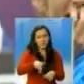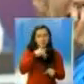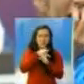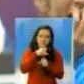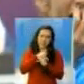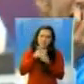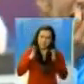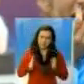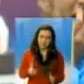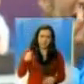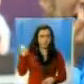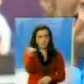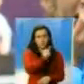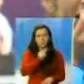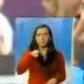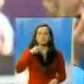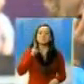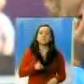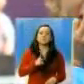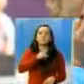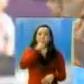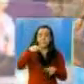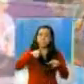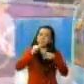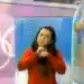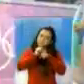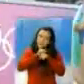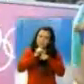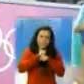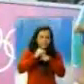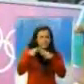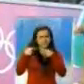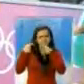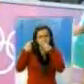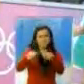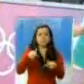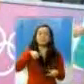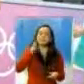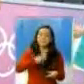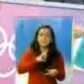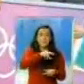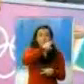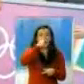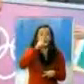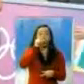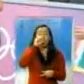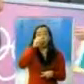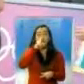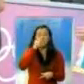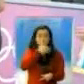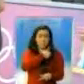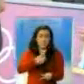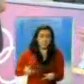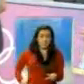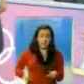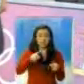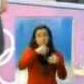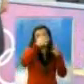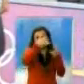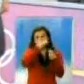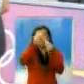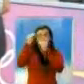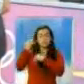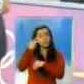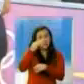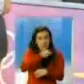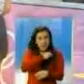Las jornadas de entreno para Barrondo sigue, y a pesar del ofrecimiento del presidente Otto Pérez Molina de llevar a sus padres para ver